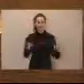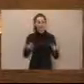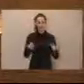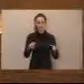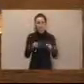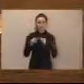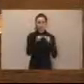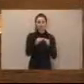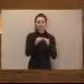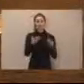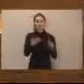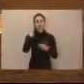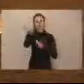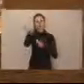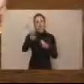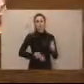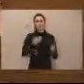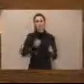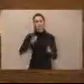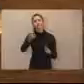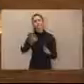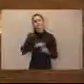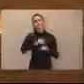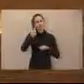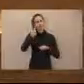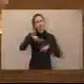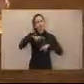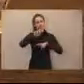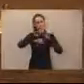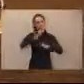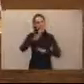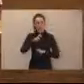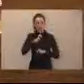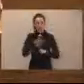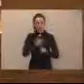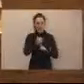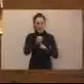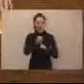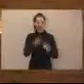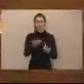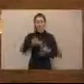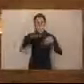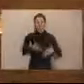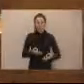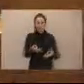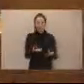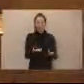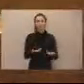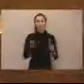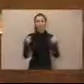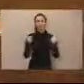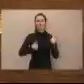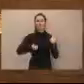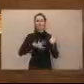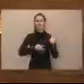que sí creemos es que hay posibilidades, que exploren las posibilidades para ello. Y es más, como creemos firmemente desde nuestra responsabilidad que